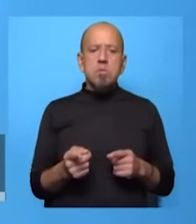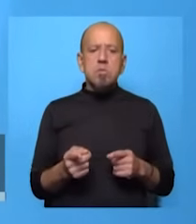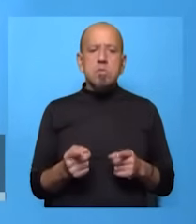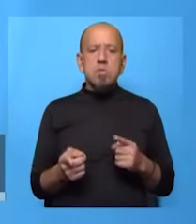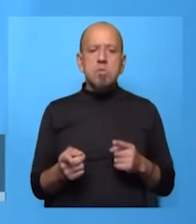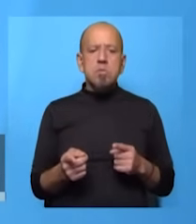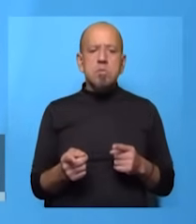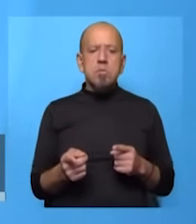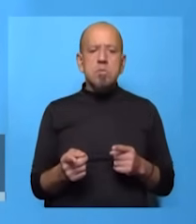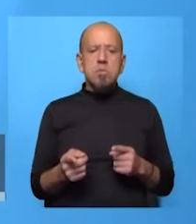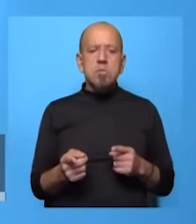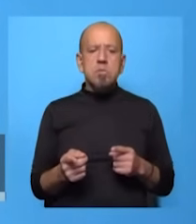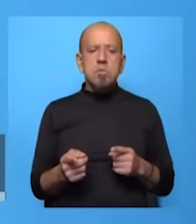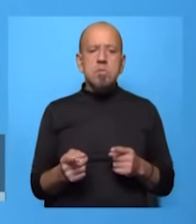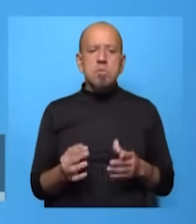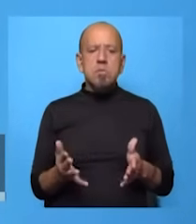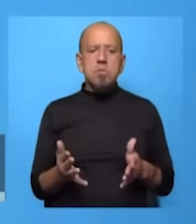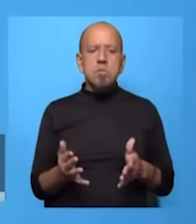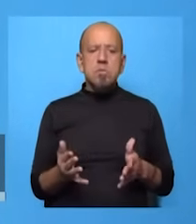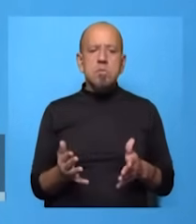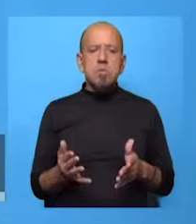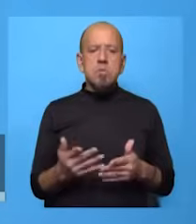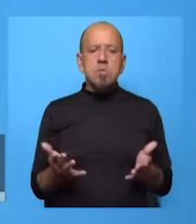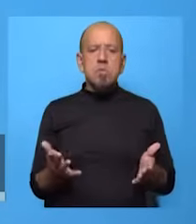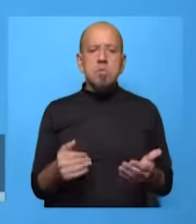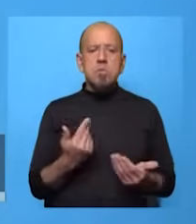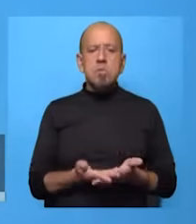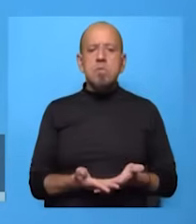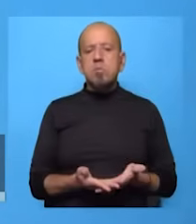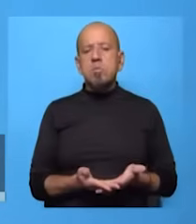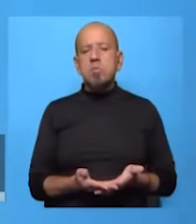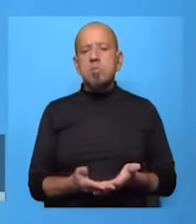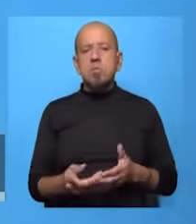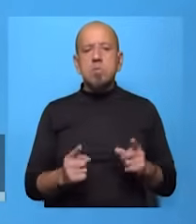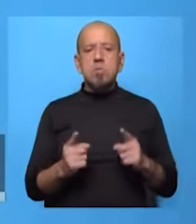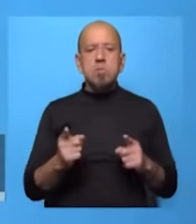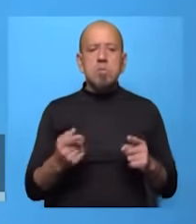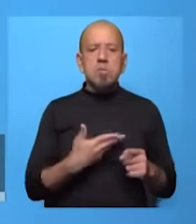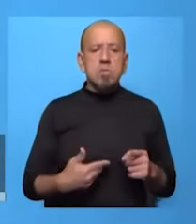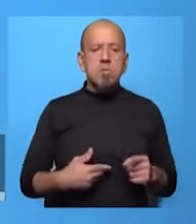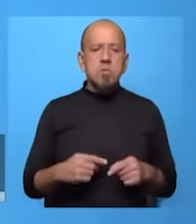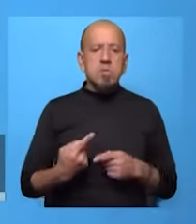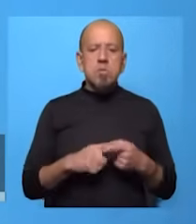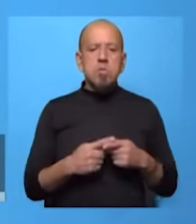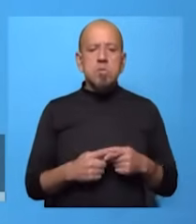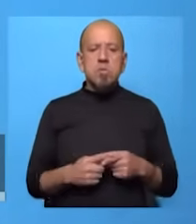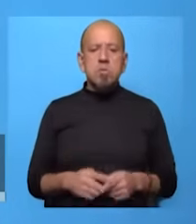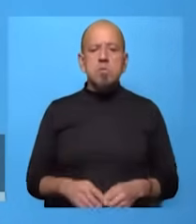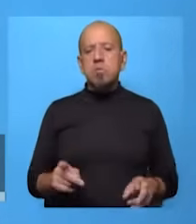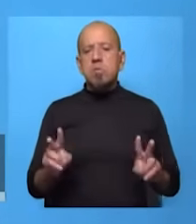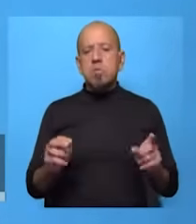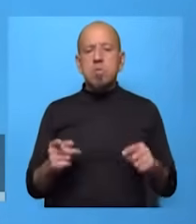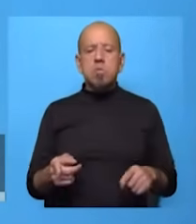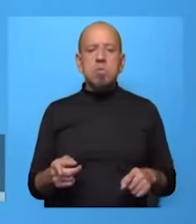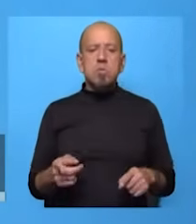Entrar en este picoteo en el el que nos Proponen algunos actores del gobierno que es discutir sobre temas superficiales